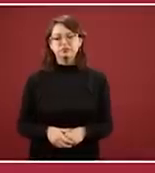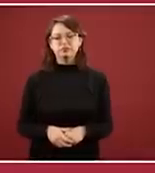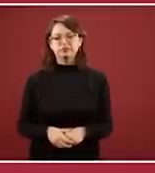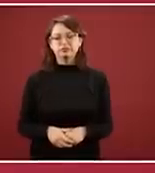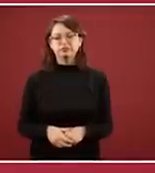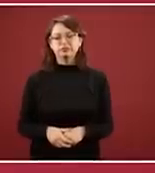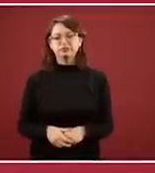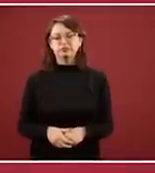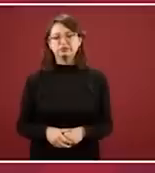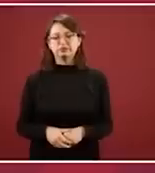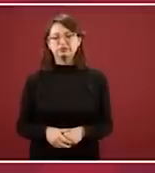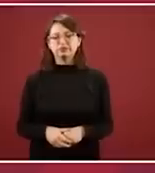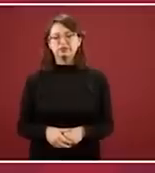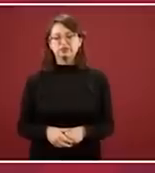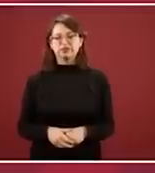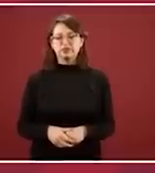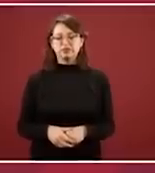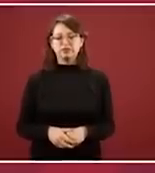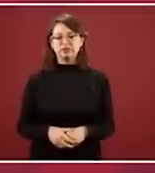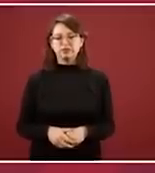Y luego sale